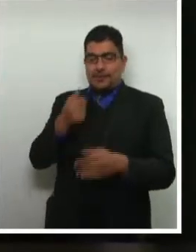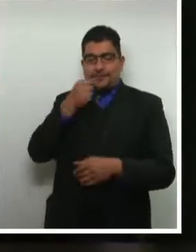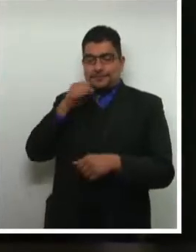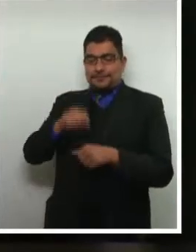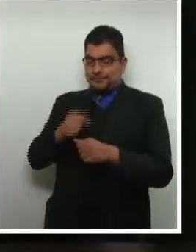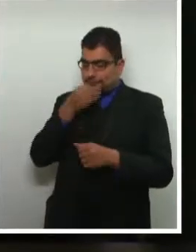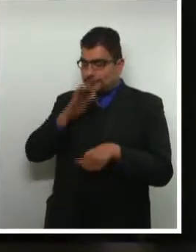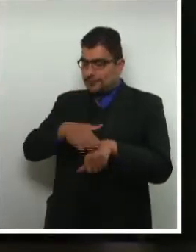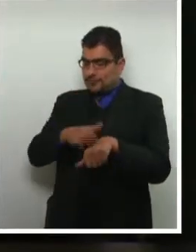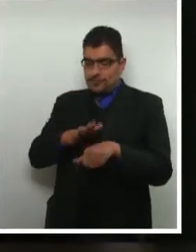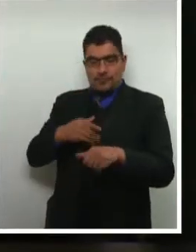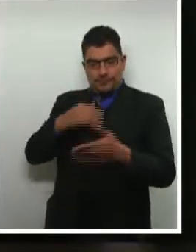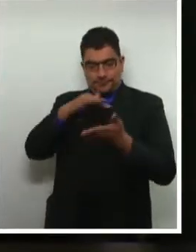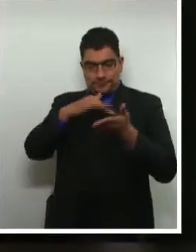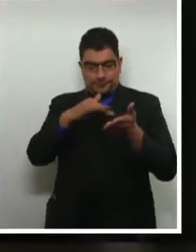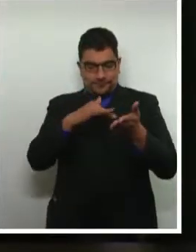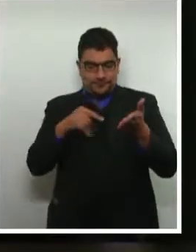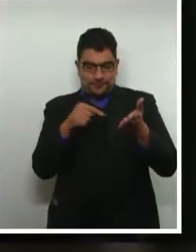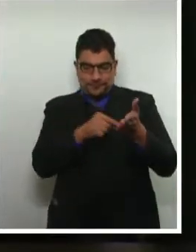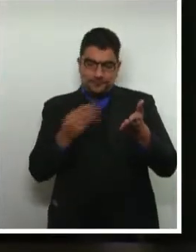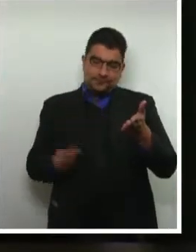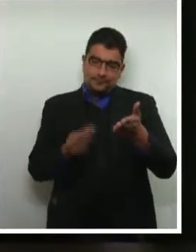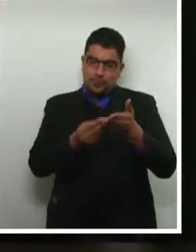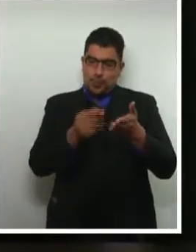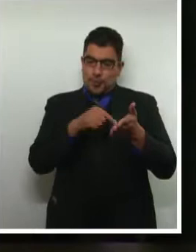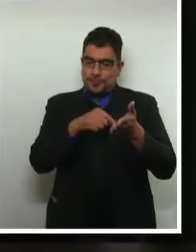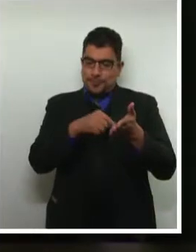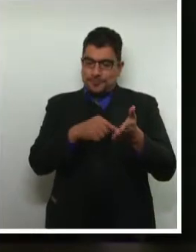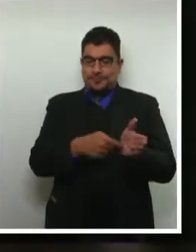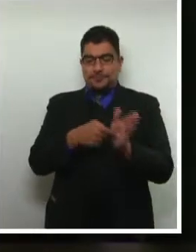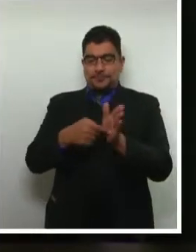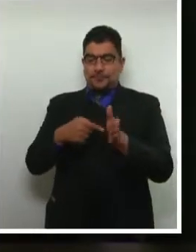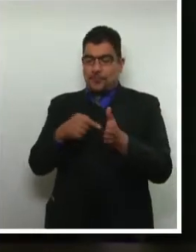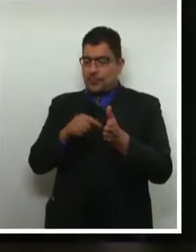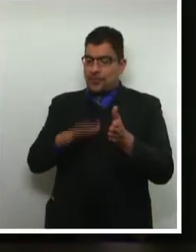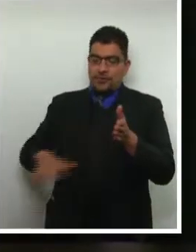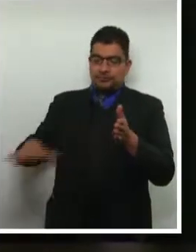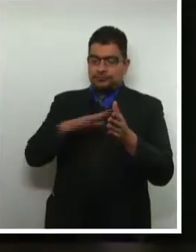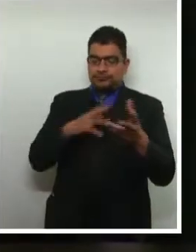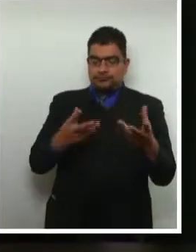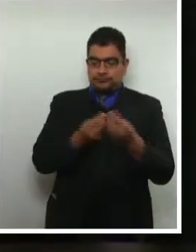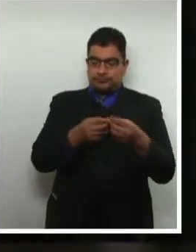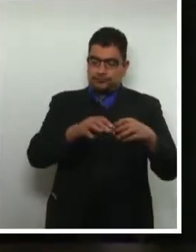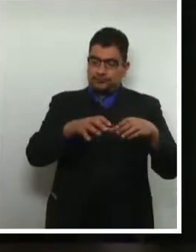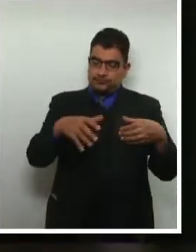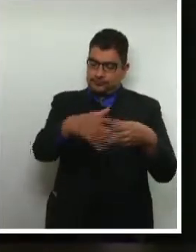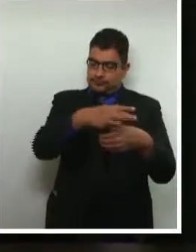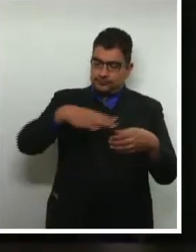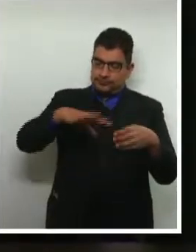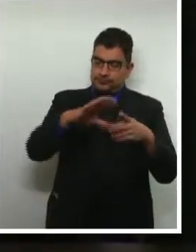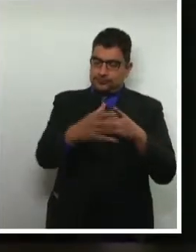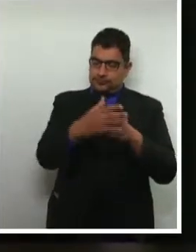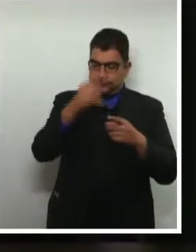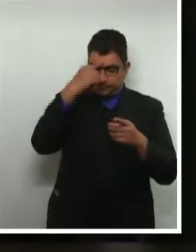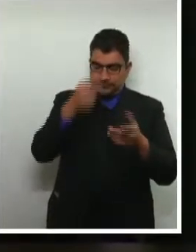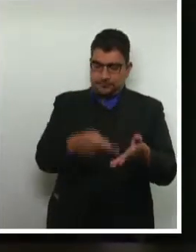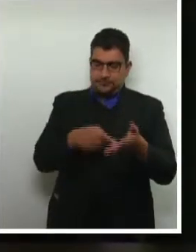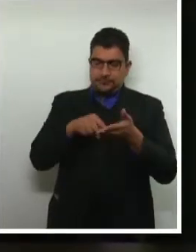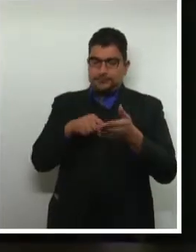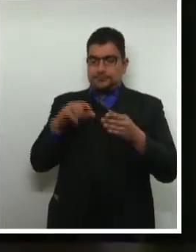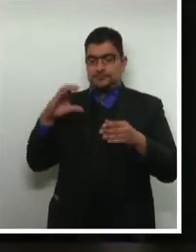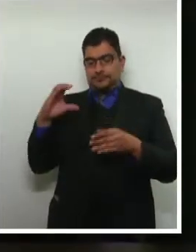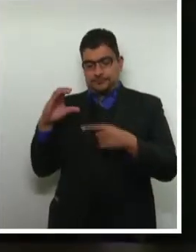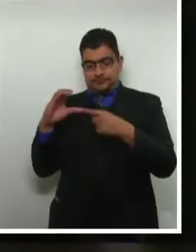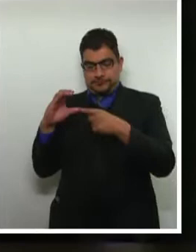Secretaría de lectura a la reserva presentada por consenso de la Comisión al apartado C